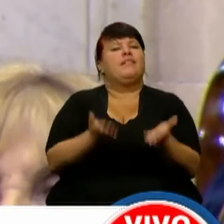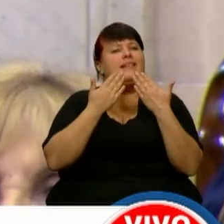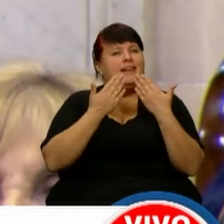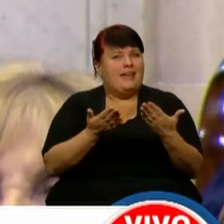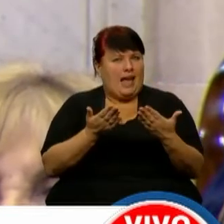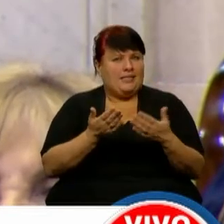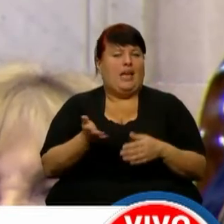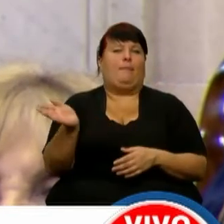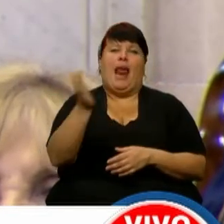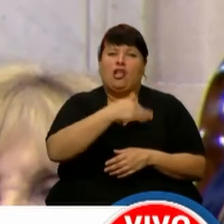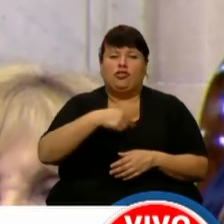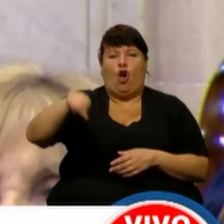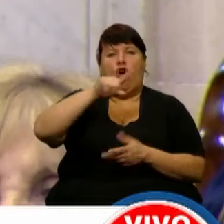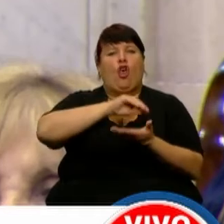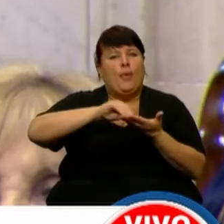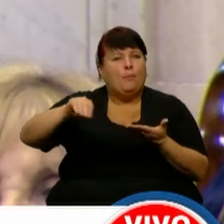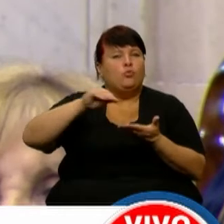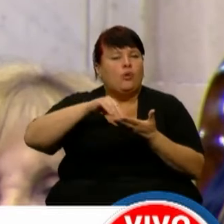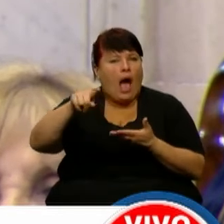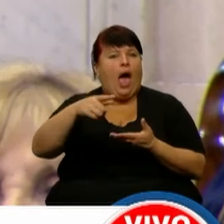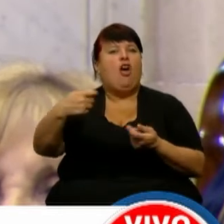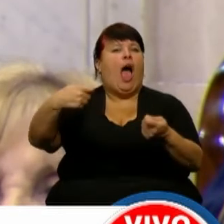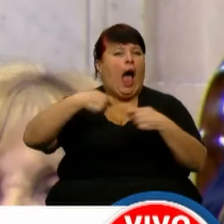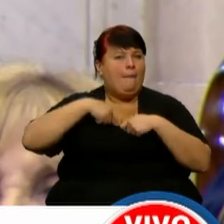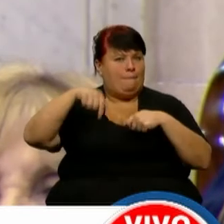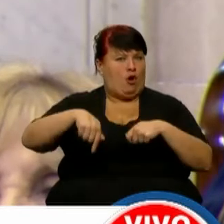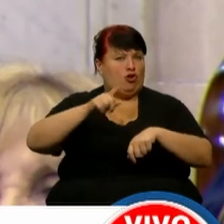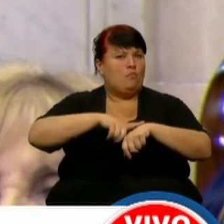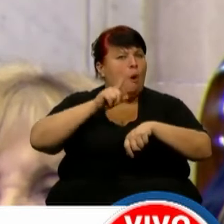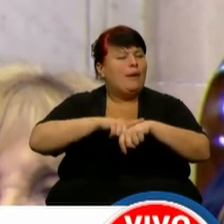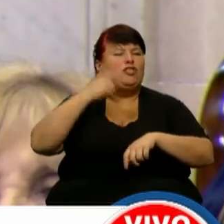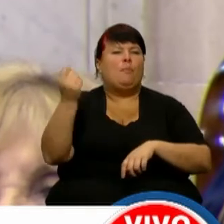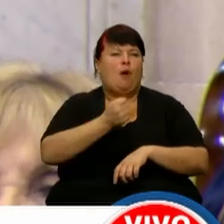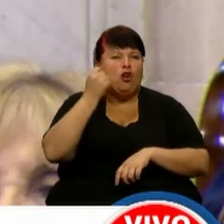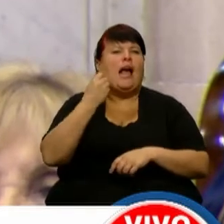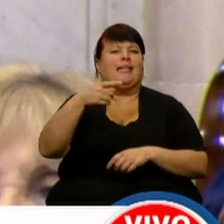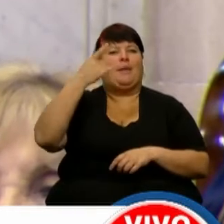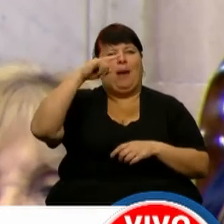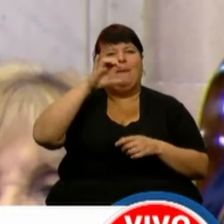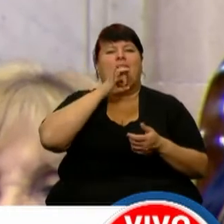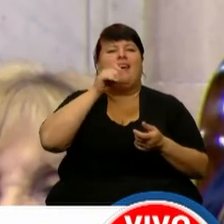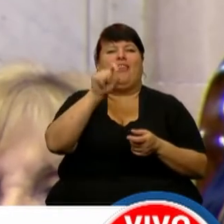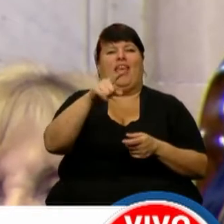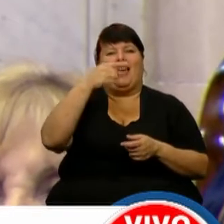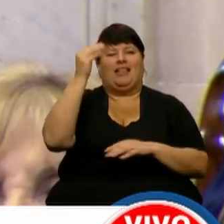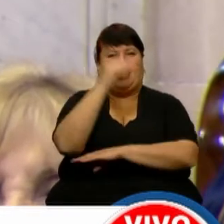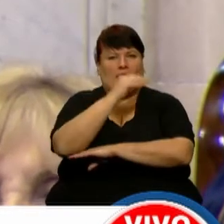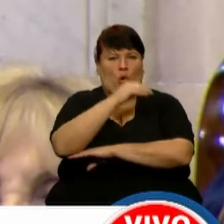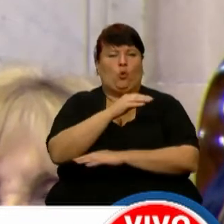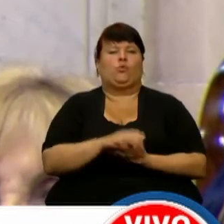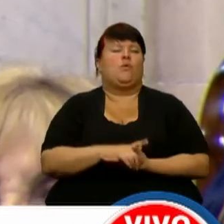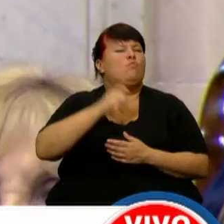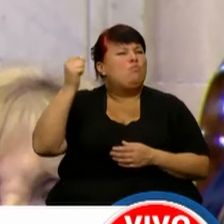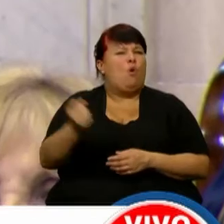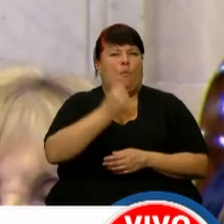agradecer a todos y a cada uno de los diputados que nos van a acompañar en este momento tan importante para la ganadería de Santa Cruz.